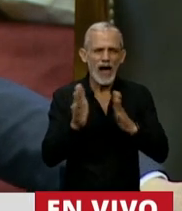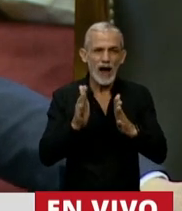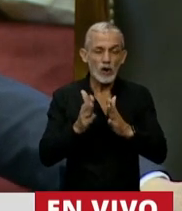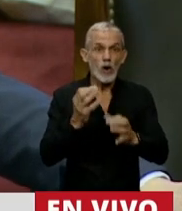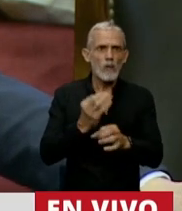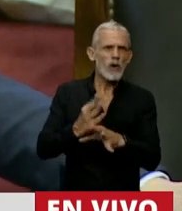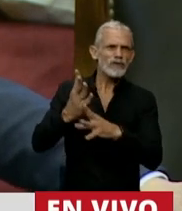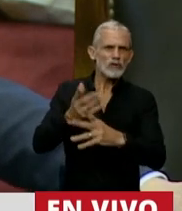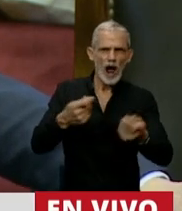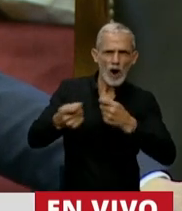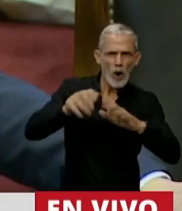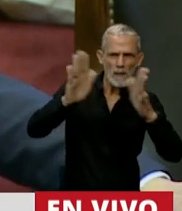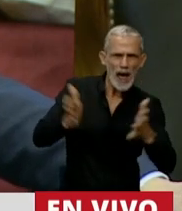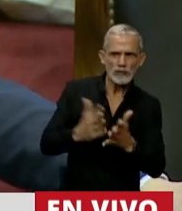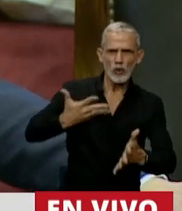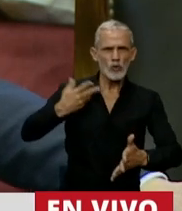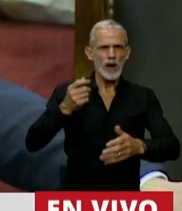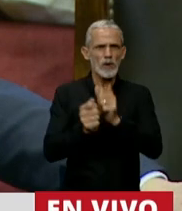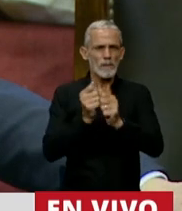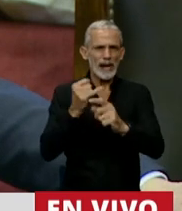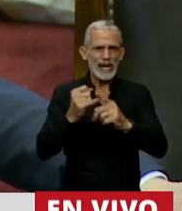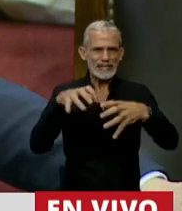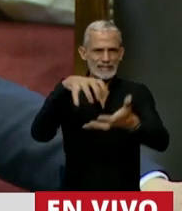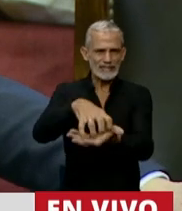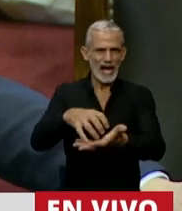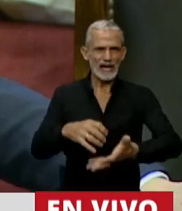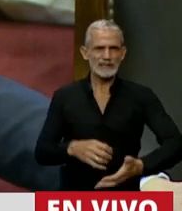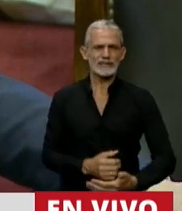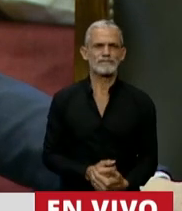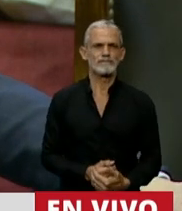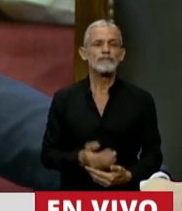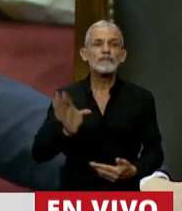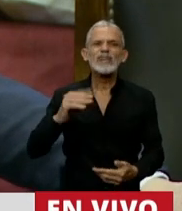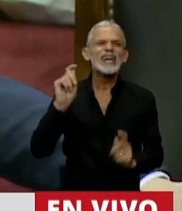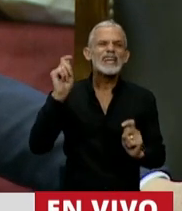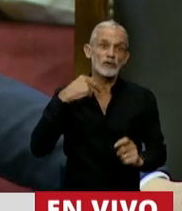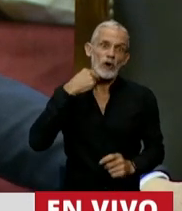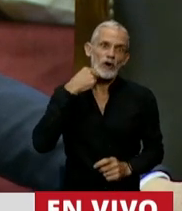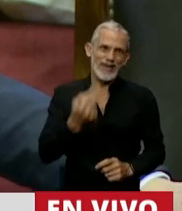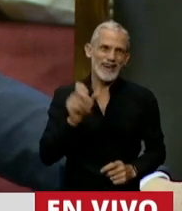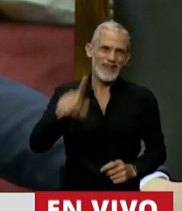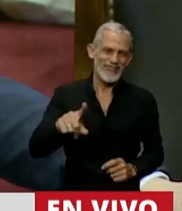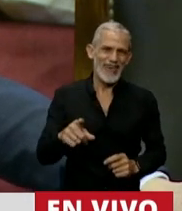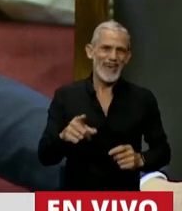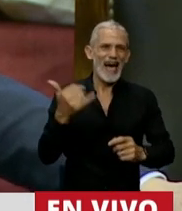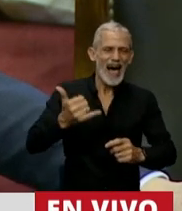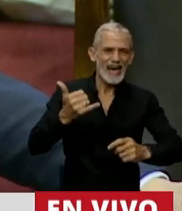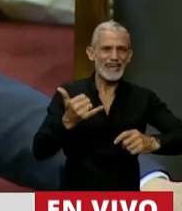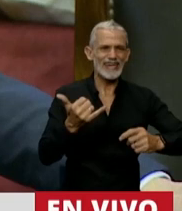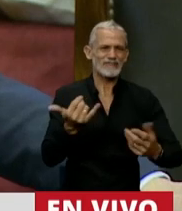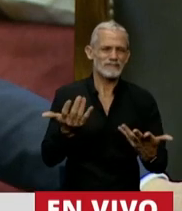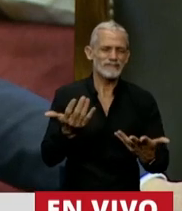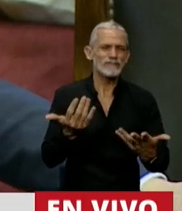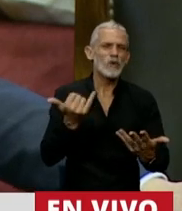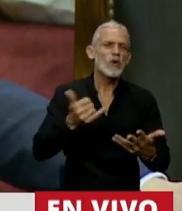profesionales los comerciantes los dueños de pymes que son los hijos de la movilidad social movilidad